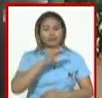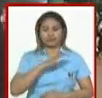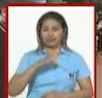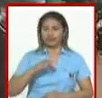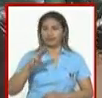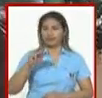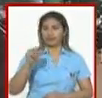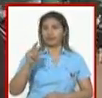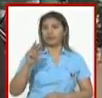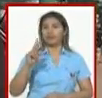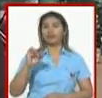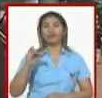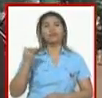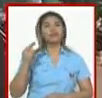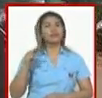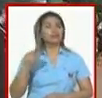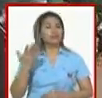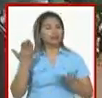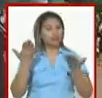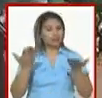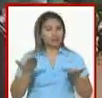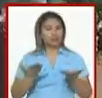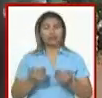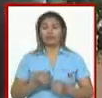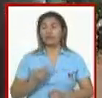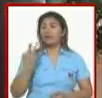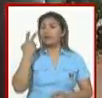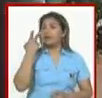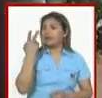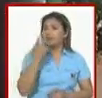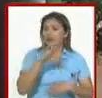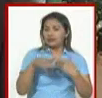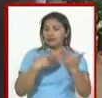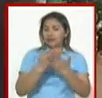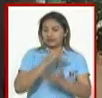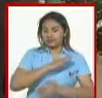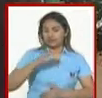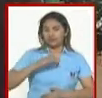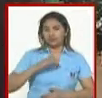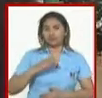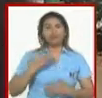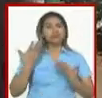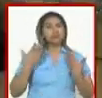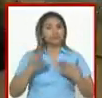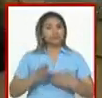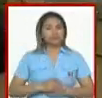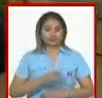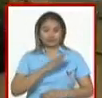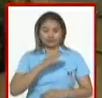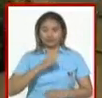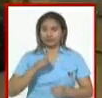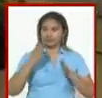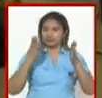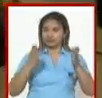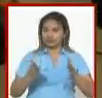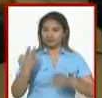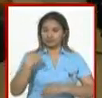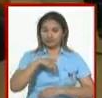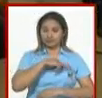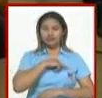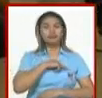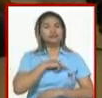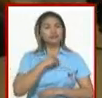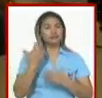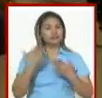concejal maturano hay instancias donde les reconocen a todos los concejales nos reconocen como concejales y nosotros